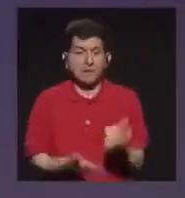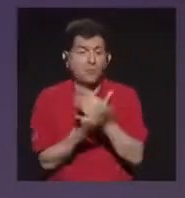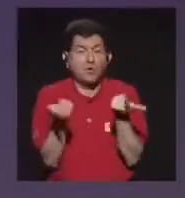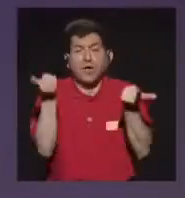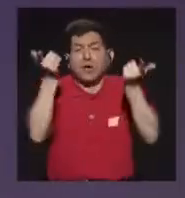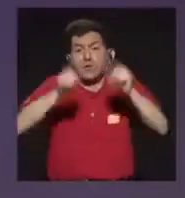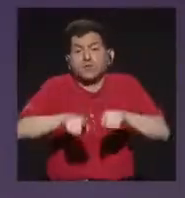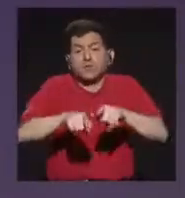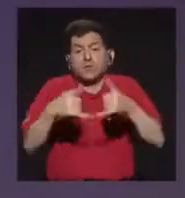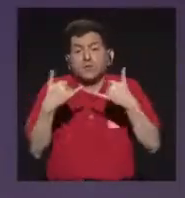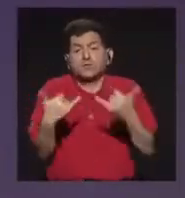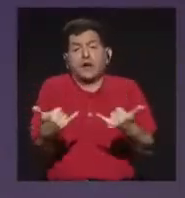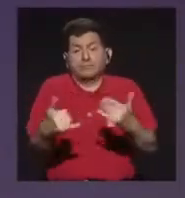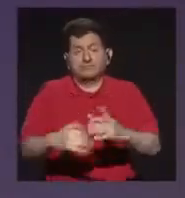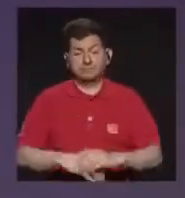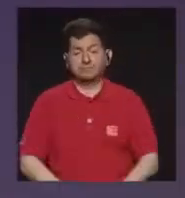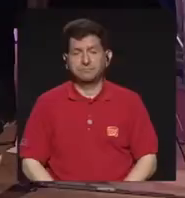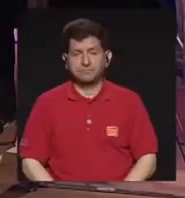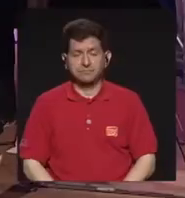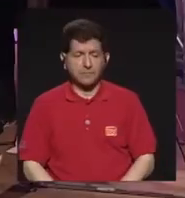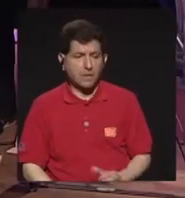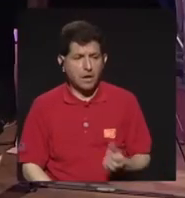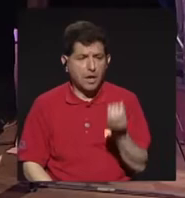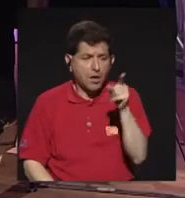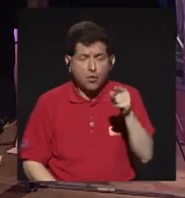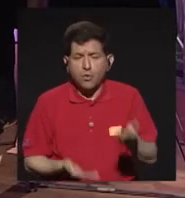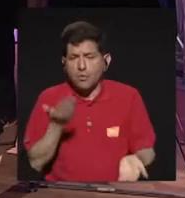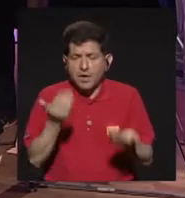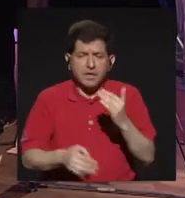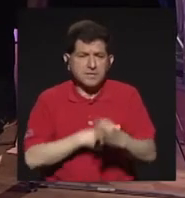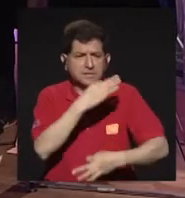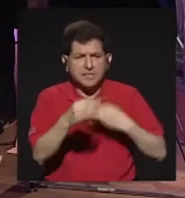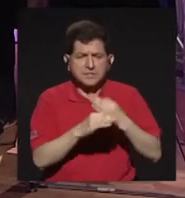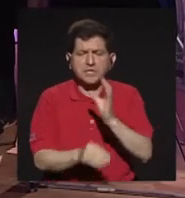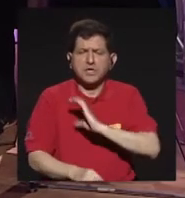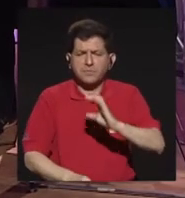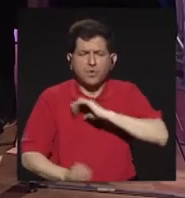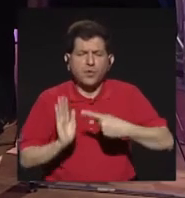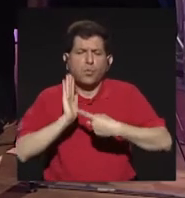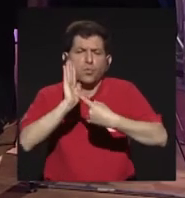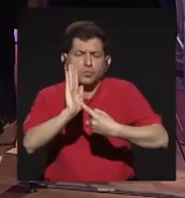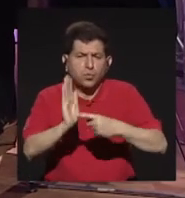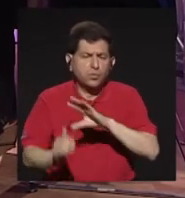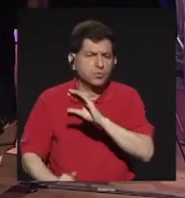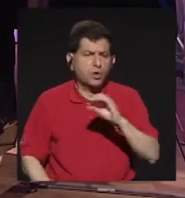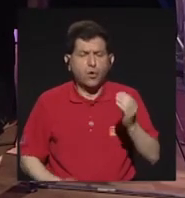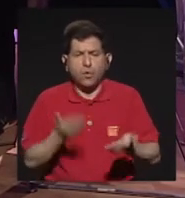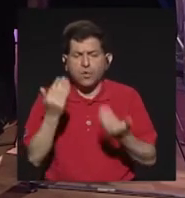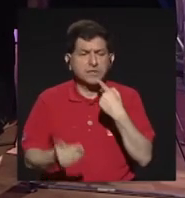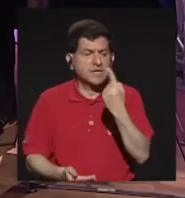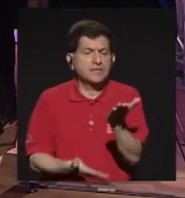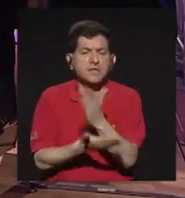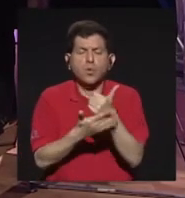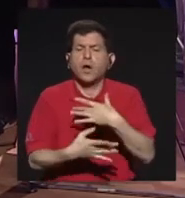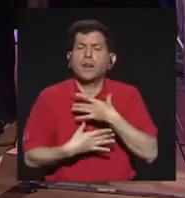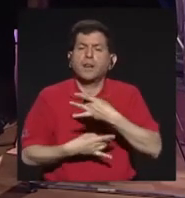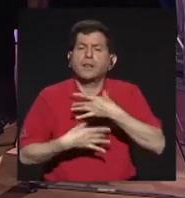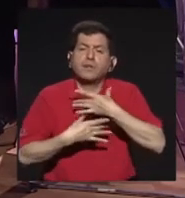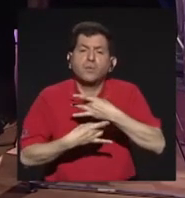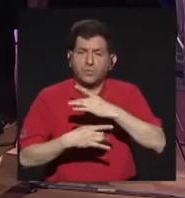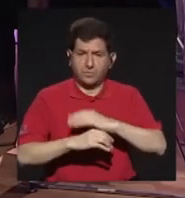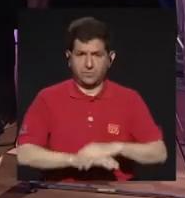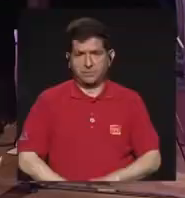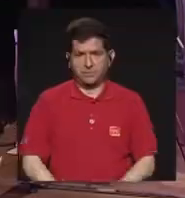algo, ¿verdad? El muchacho está experimentando algún tipo de conducta o manifestó alguna atracción, en